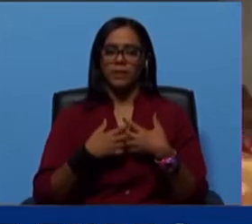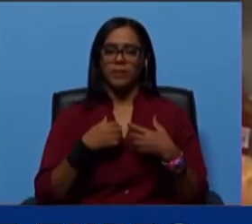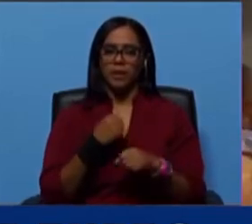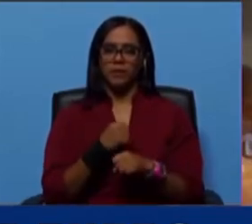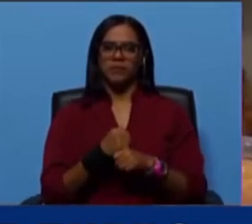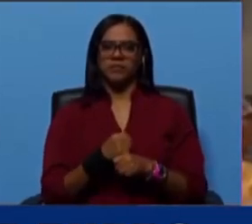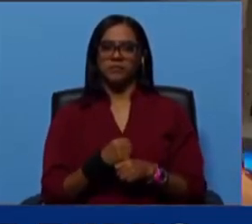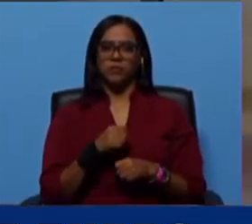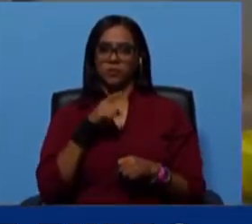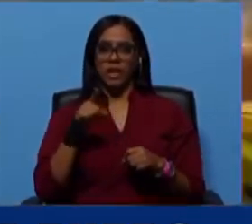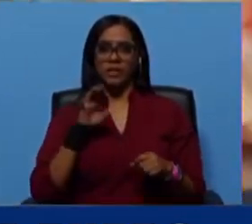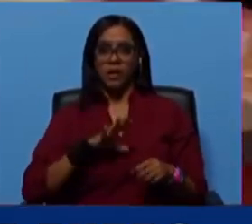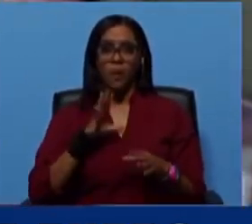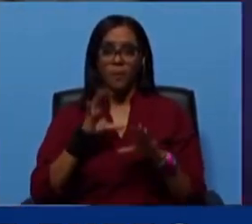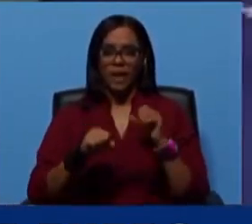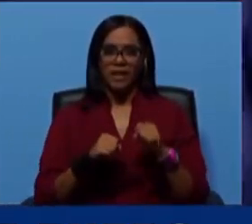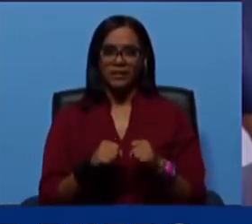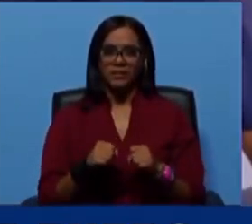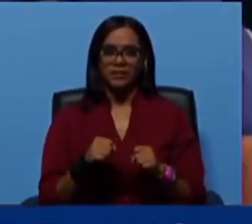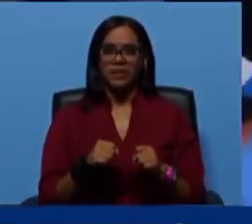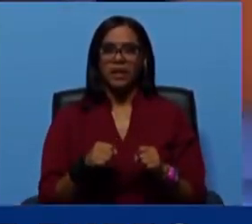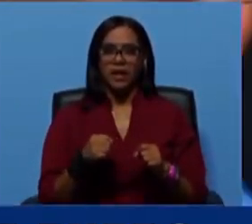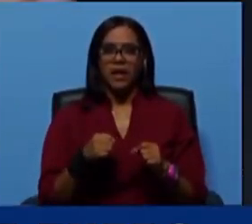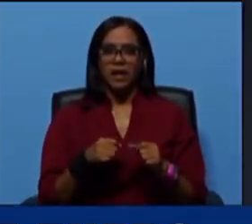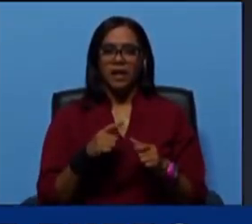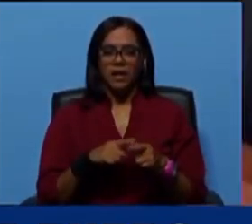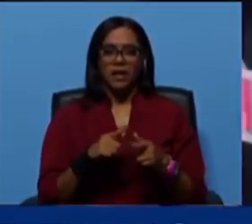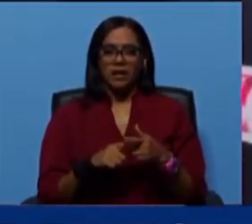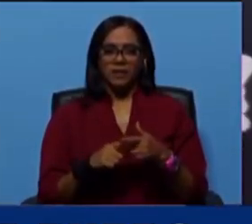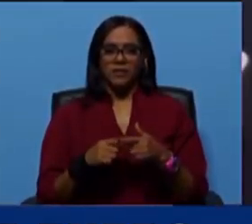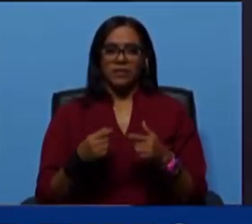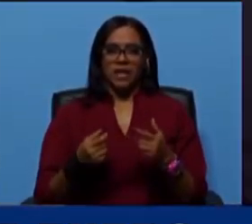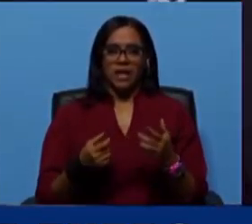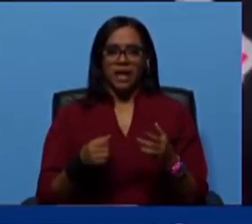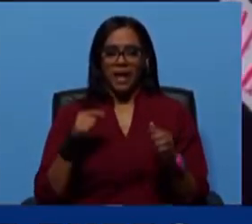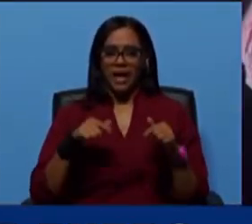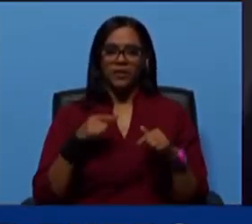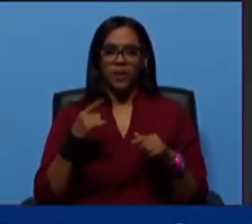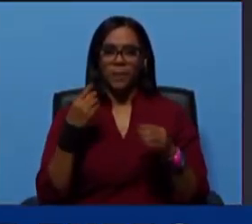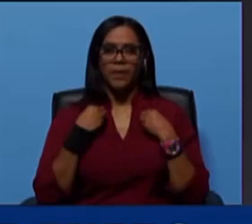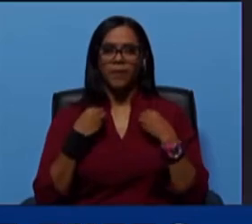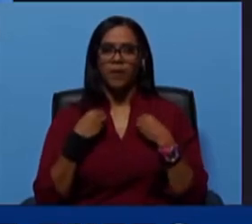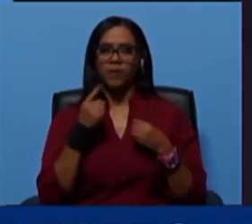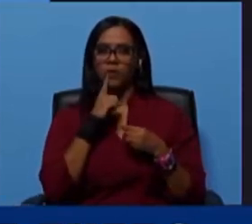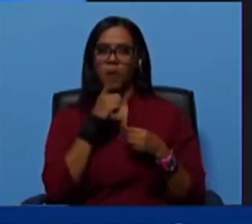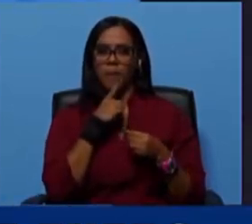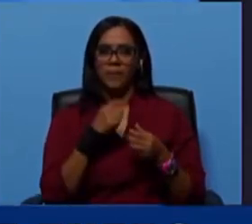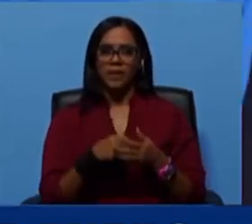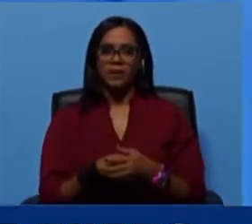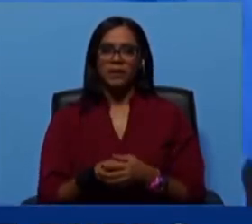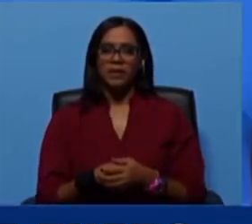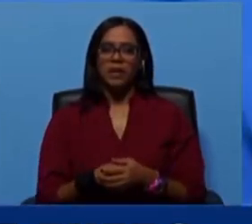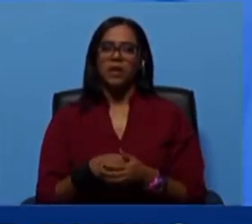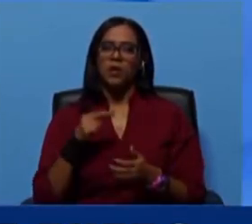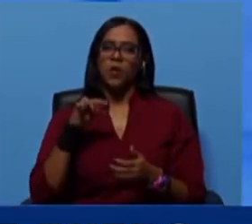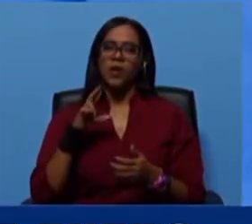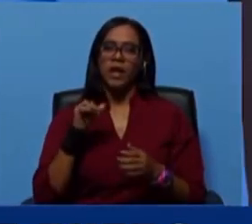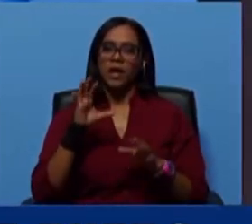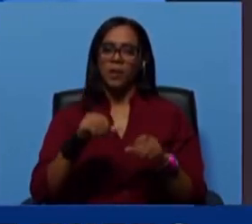Pero ¿ustedes están comprando? Ah, bueno, pues ya va, esto es en caliente ya. ¿Cómo es su nombre? Disculpe. Nuria. Nuria, ¿qué